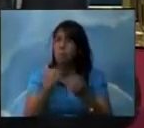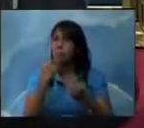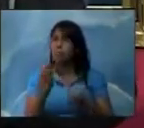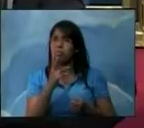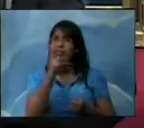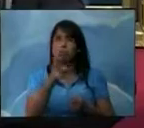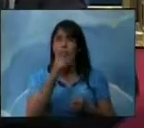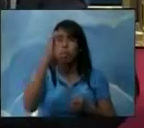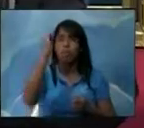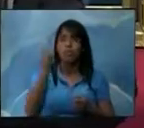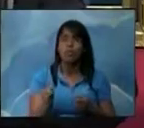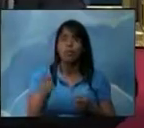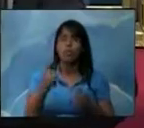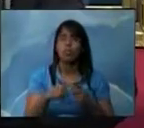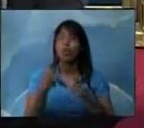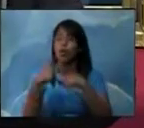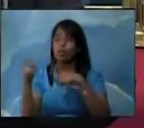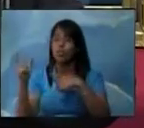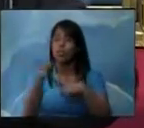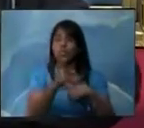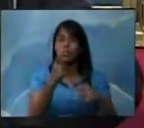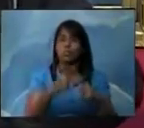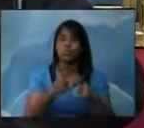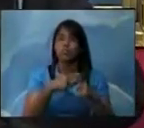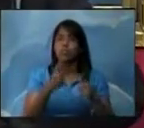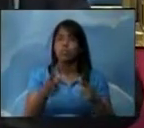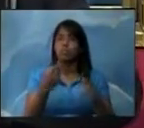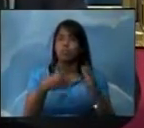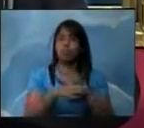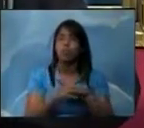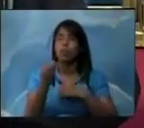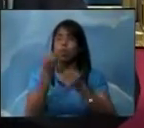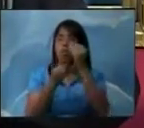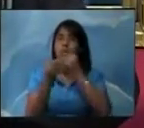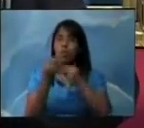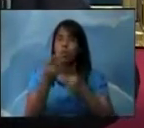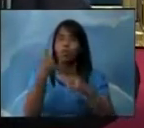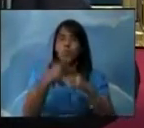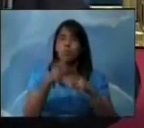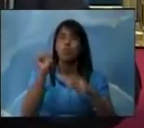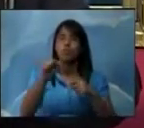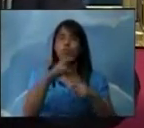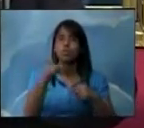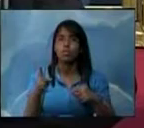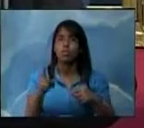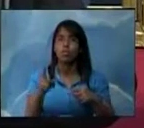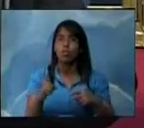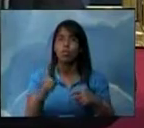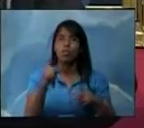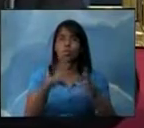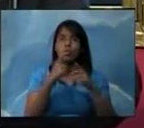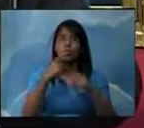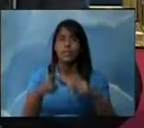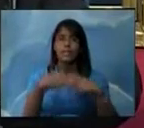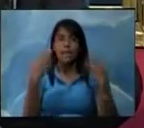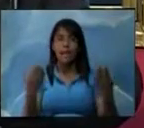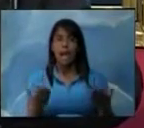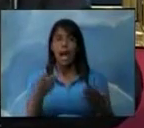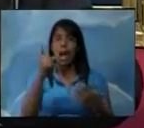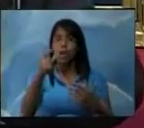más flacos, más débiles que los otros, entonces nosotros vamos a comer esa comida, pero si no, entonces dice